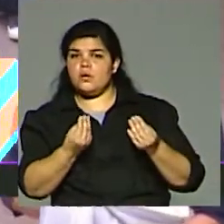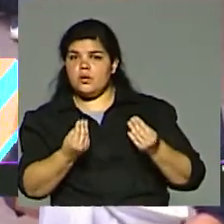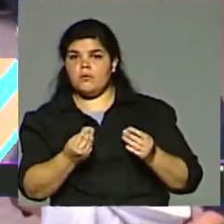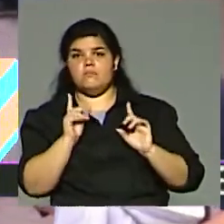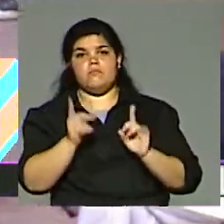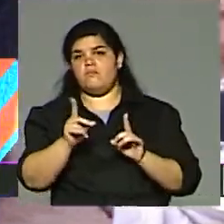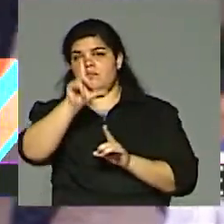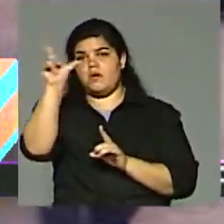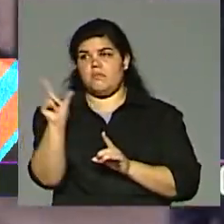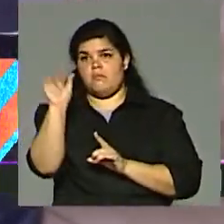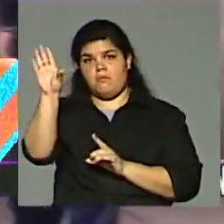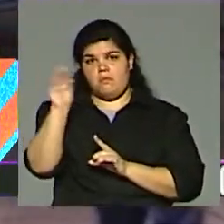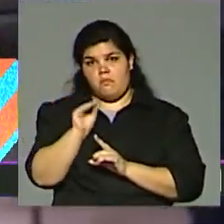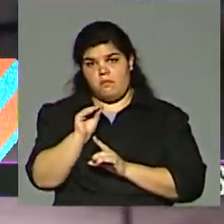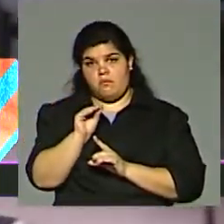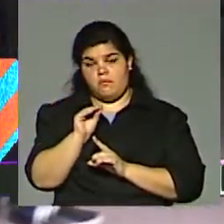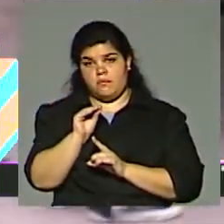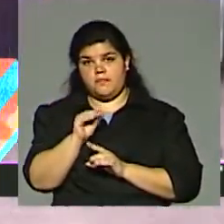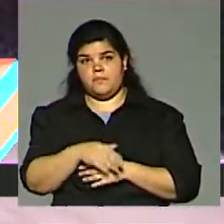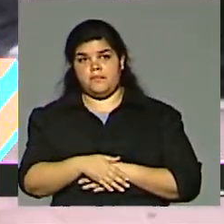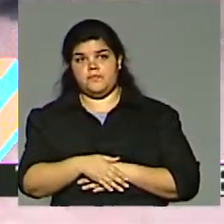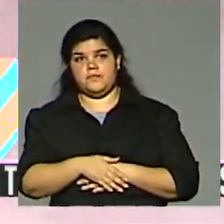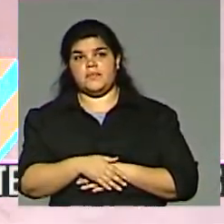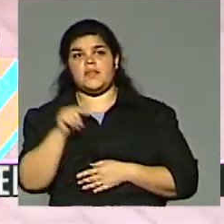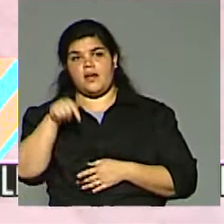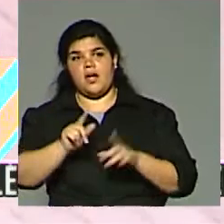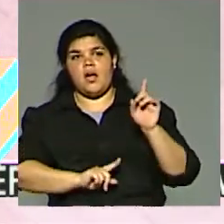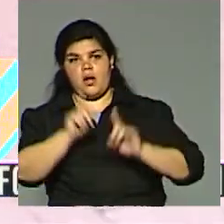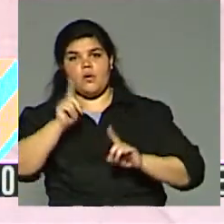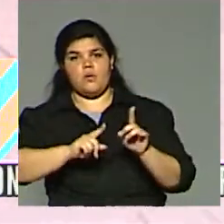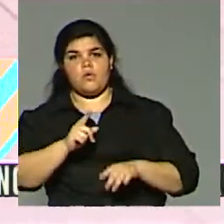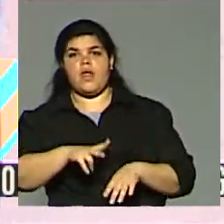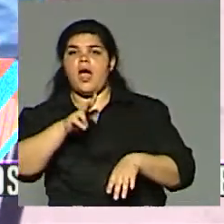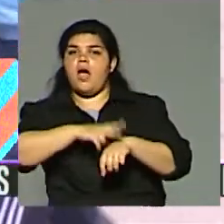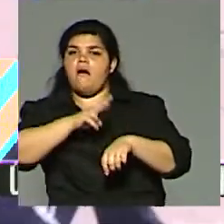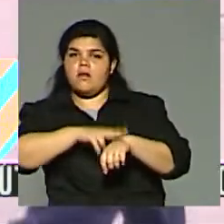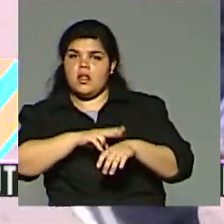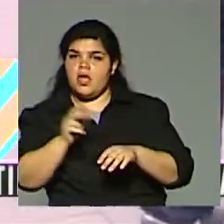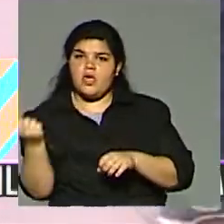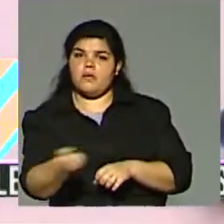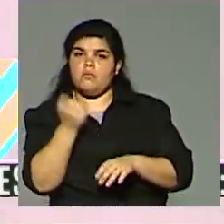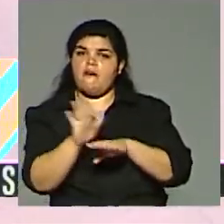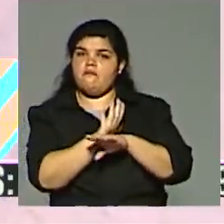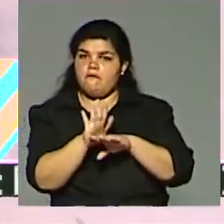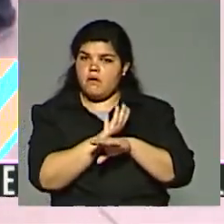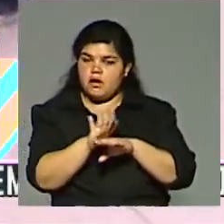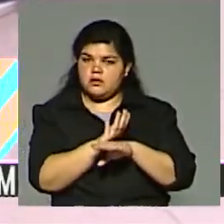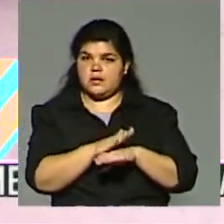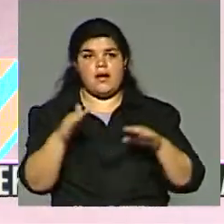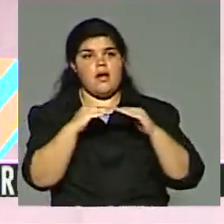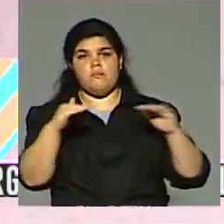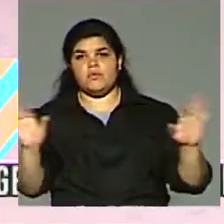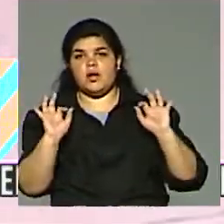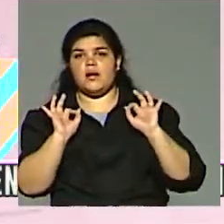basado en competencias. Y de allí que se despejan por algunas competencias básicas, que son las denominadas transversales, como